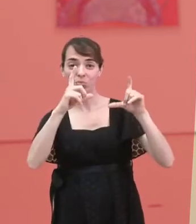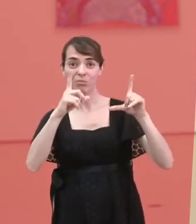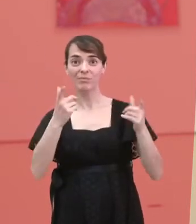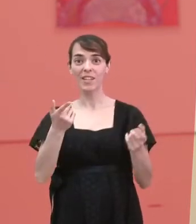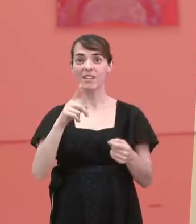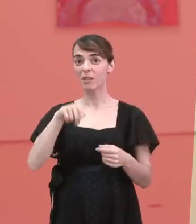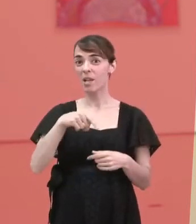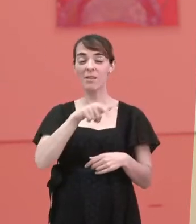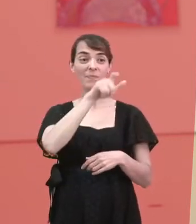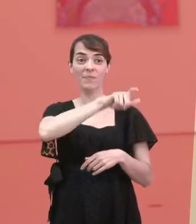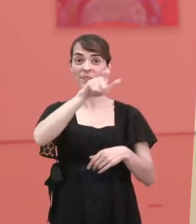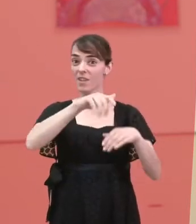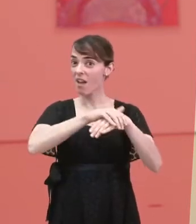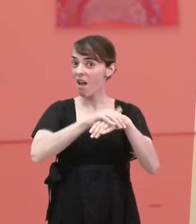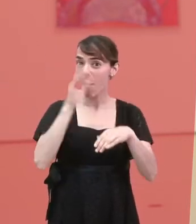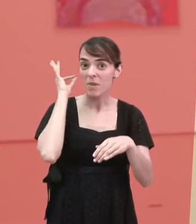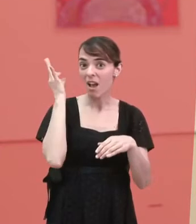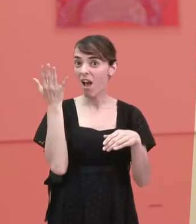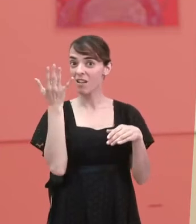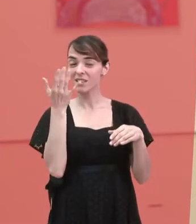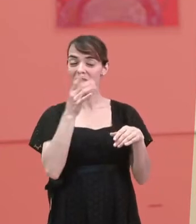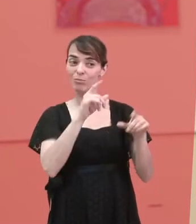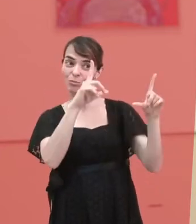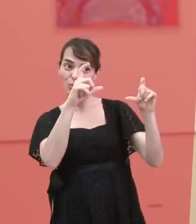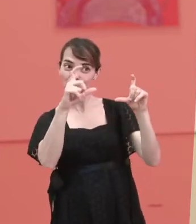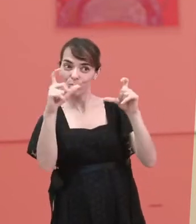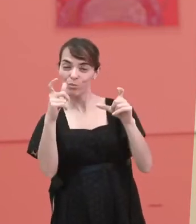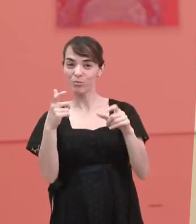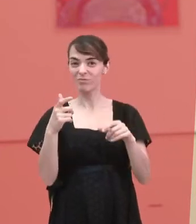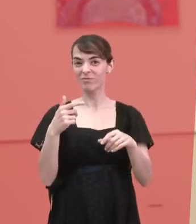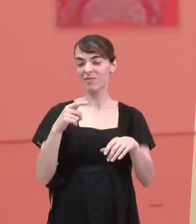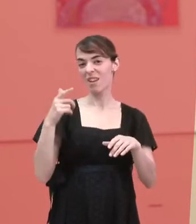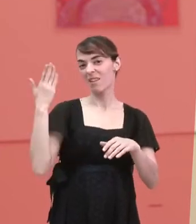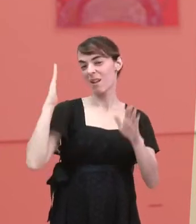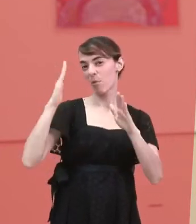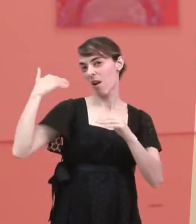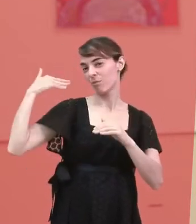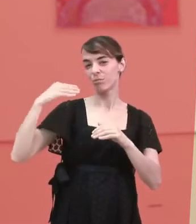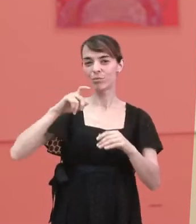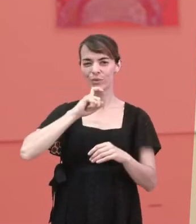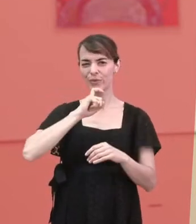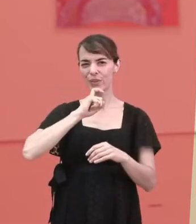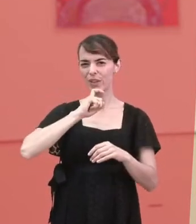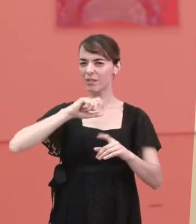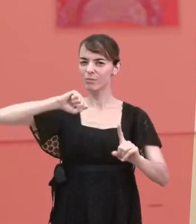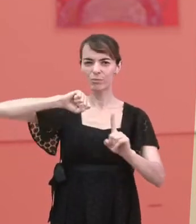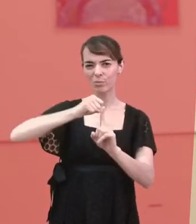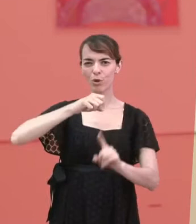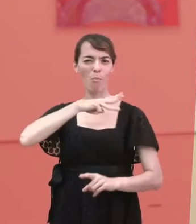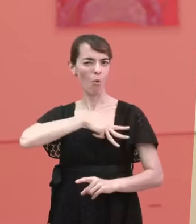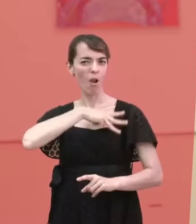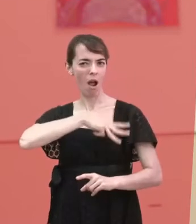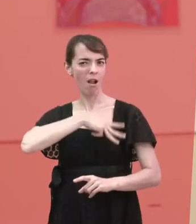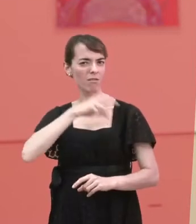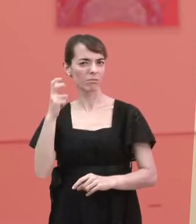también amigas y tal para en los tiempos difíciles, ¿no? De represión moral y tal,